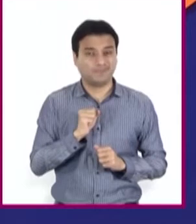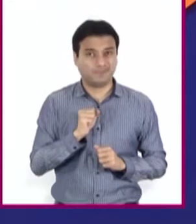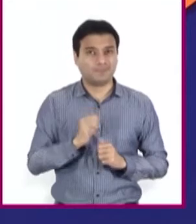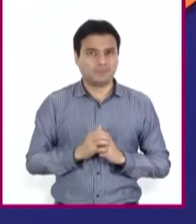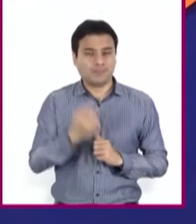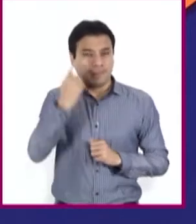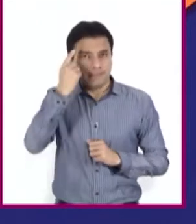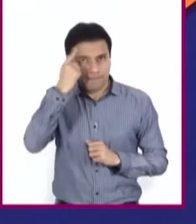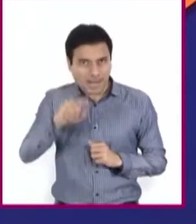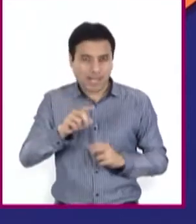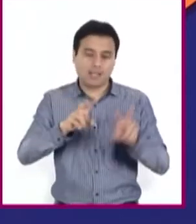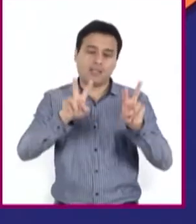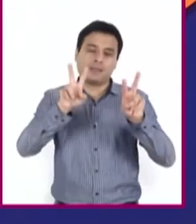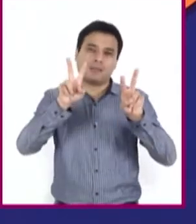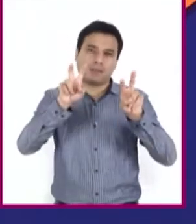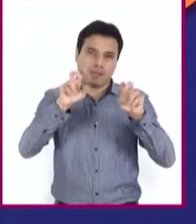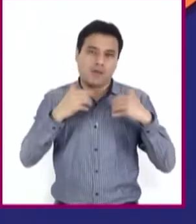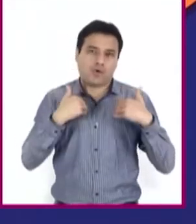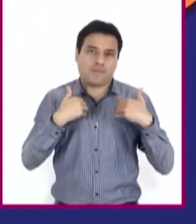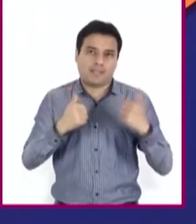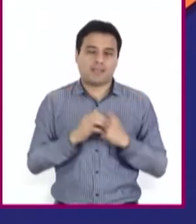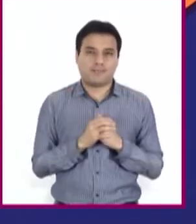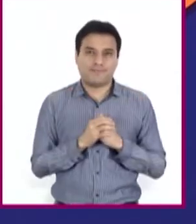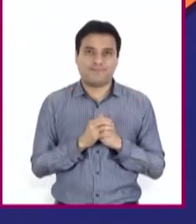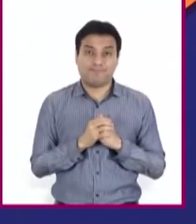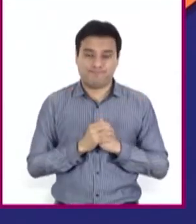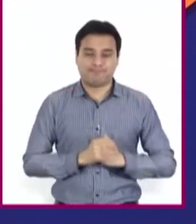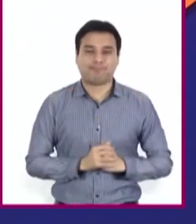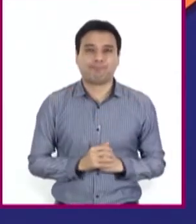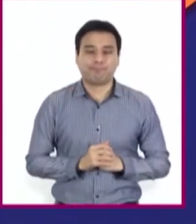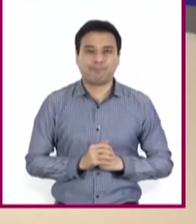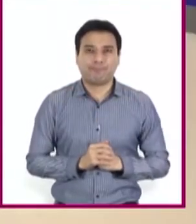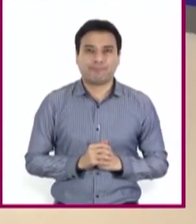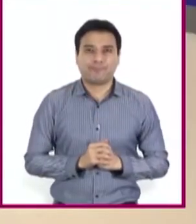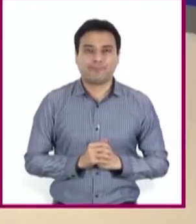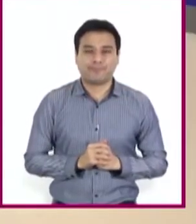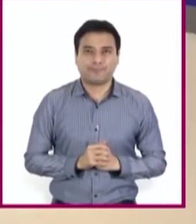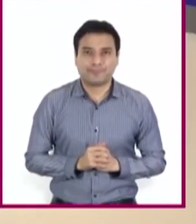Esto les ayudará a identificar la información más importante.